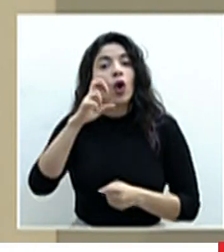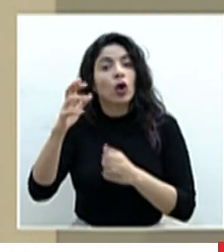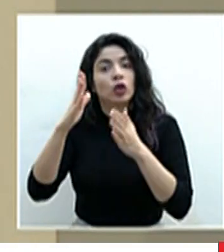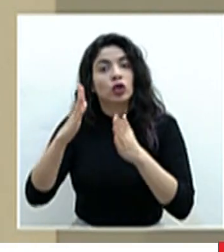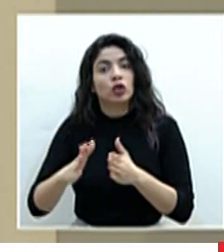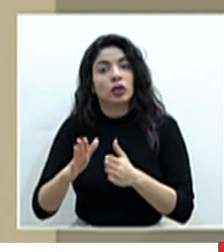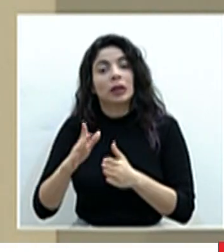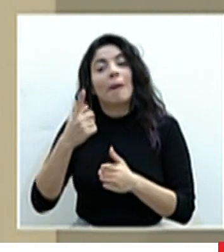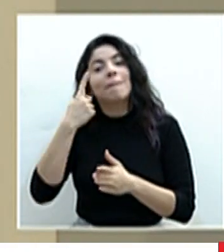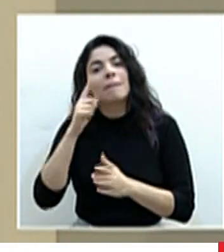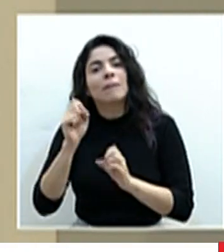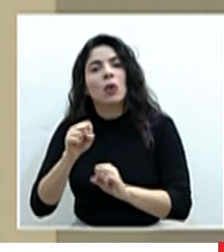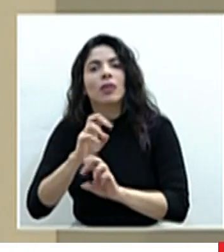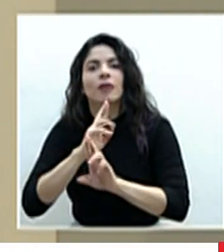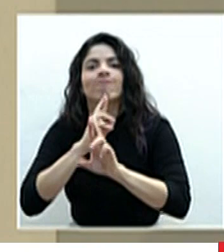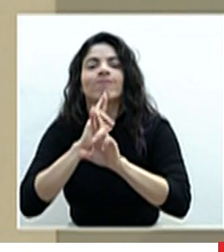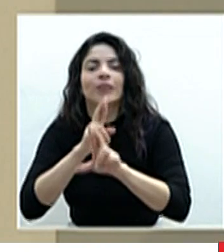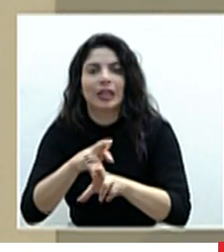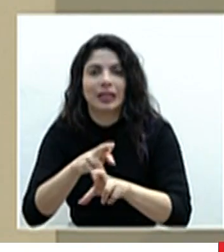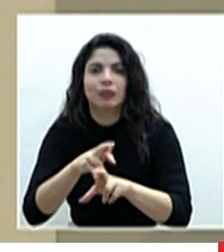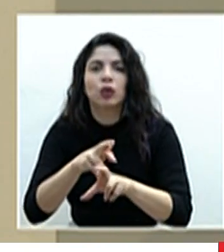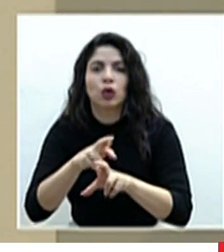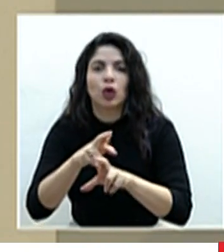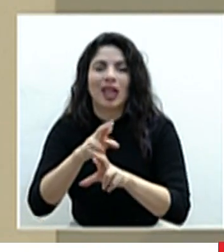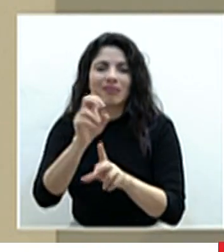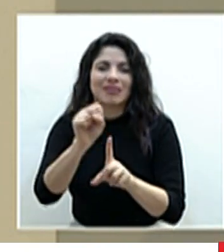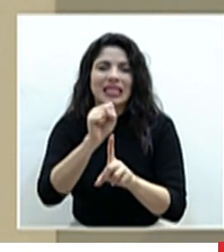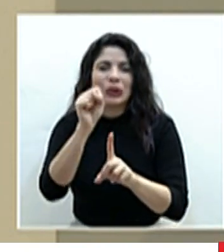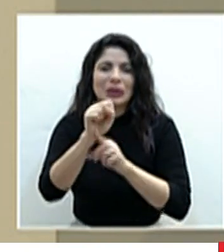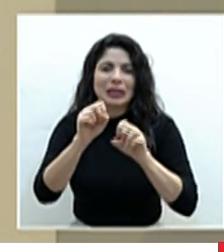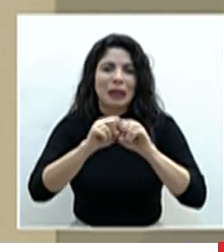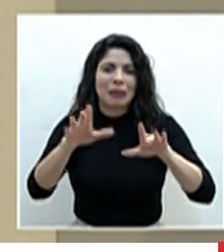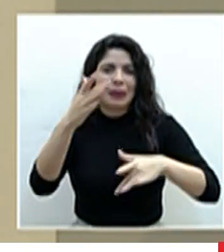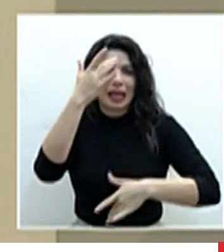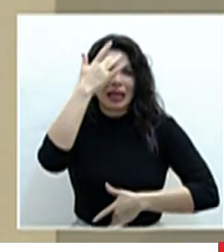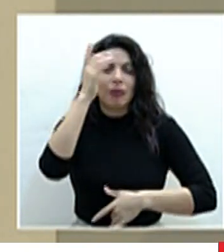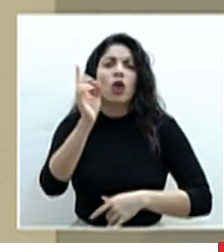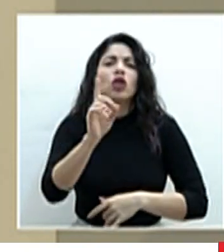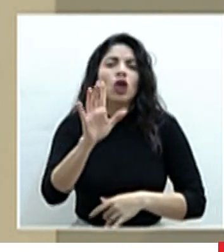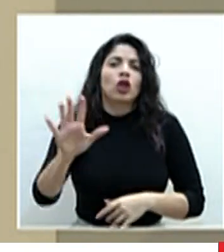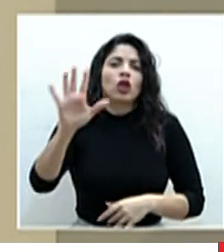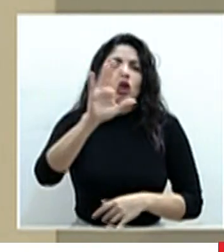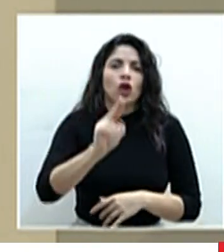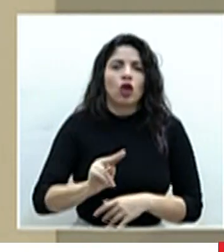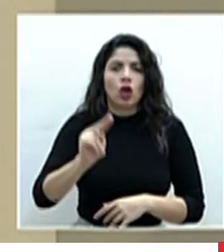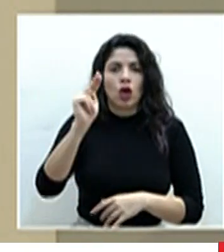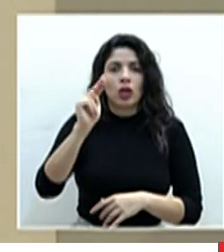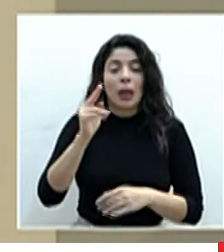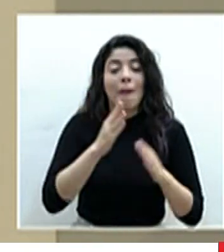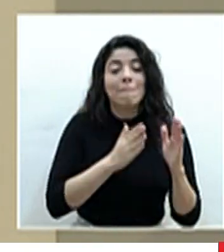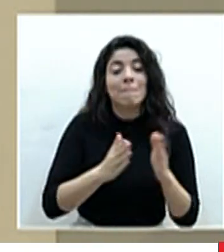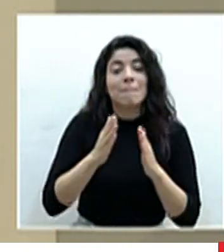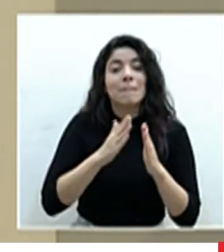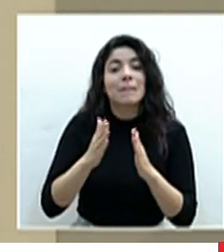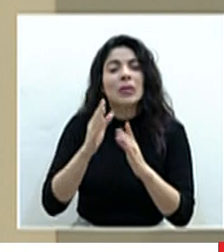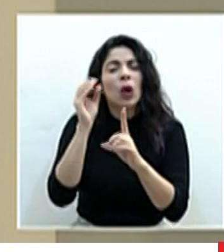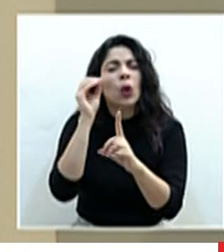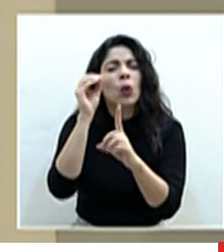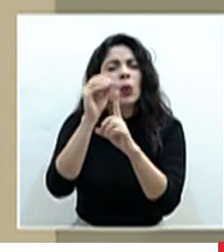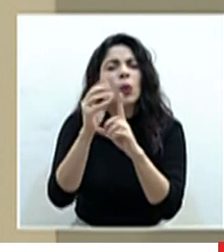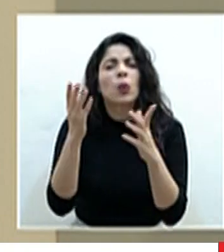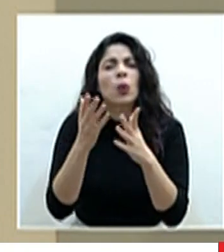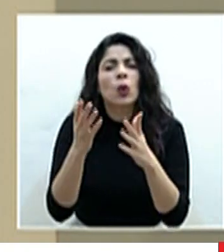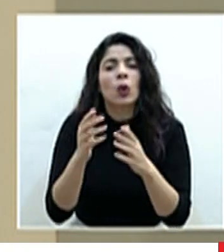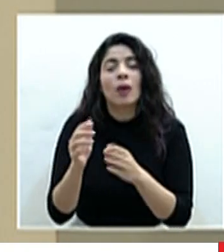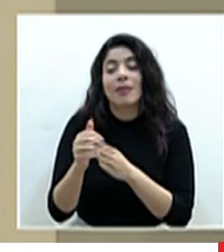su respuesta a la situación de la pandemia en la zona norte. El enfoque del plan es acompañar